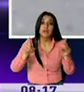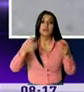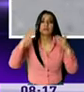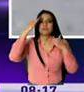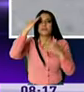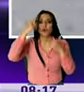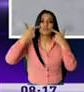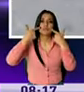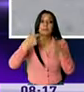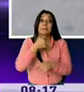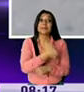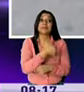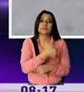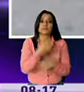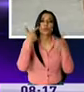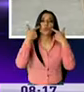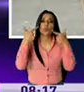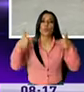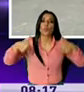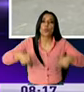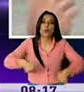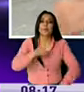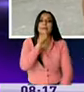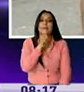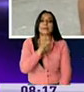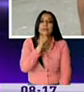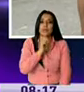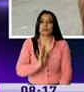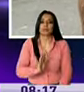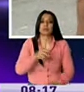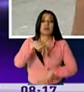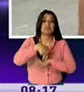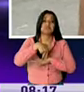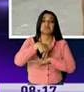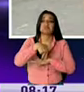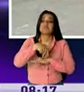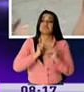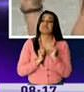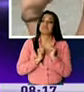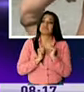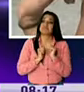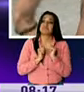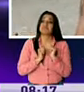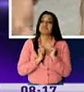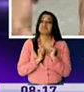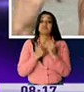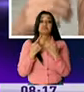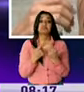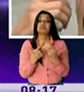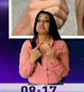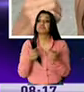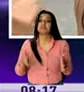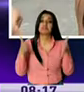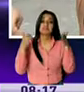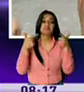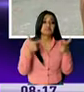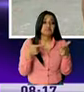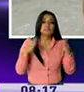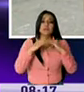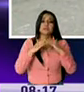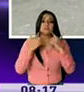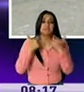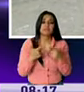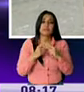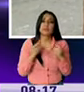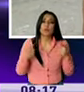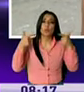guardería privada, que poco hace, debo decir que solamente está para revisar los condominios que están ahí, no existen guardias